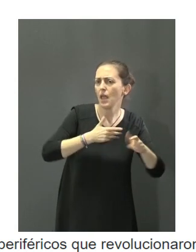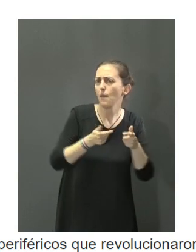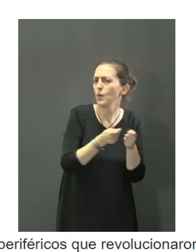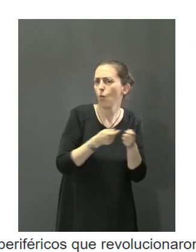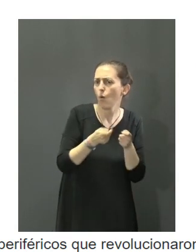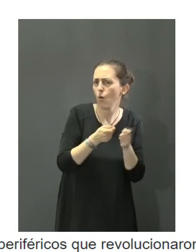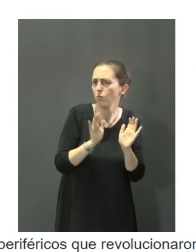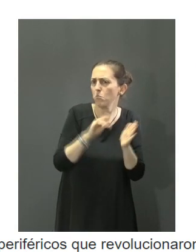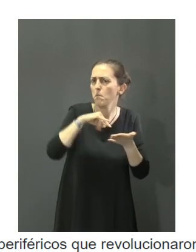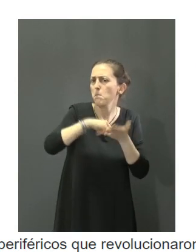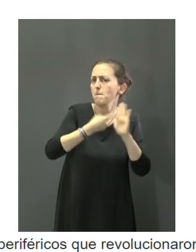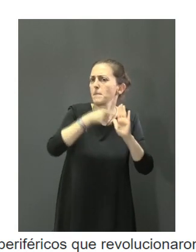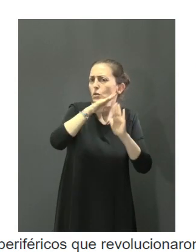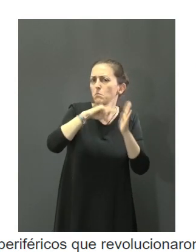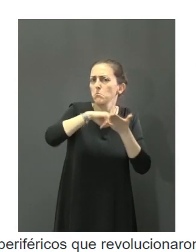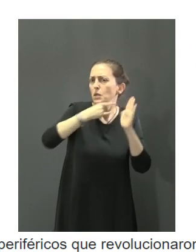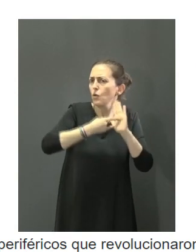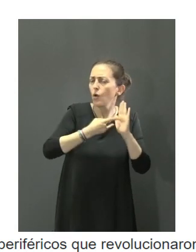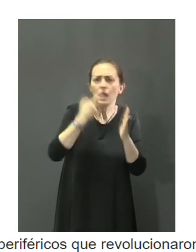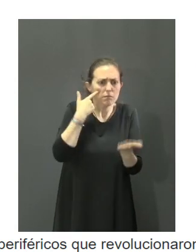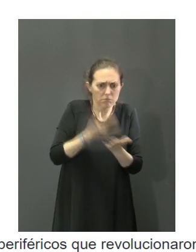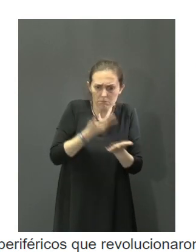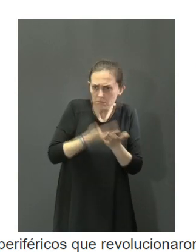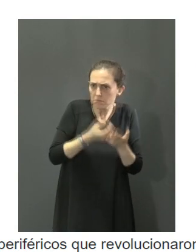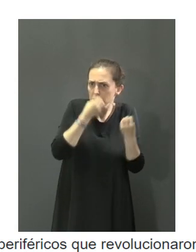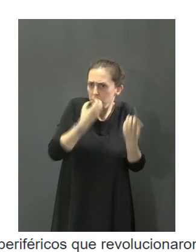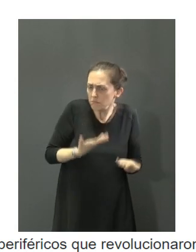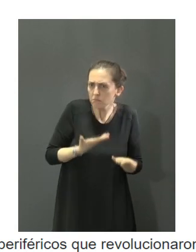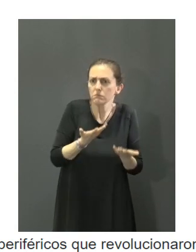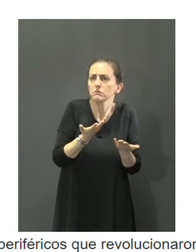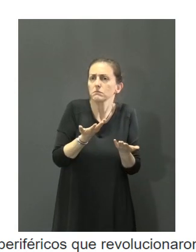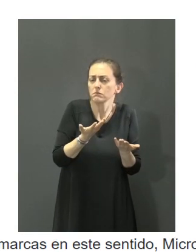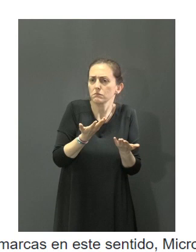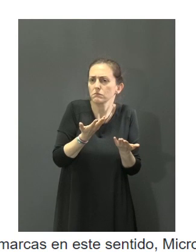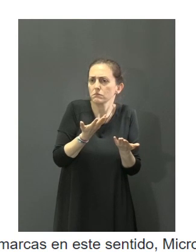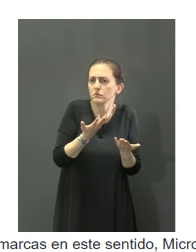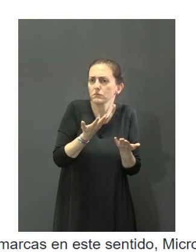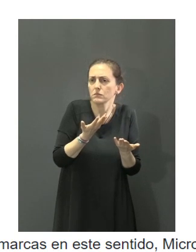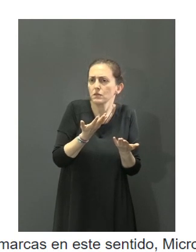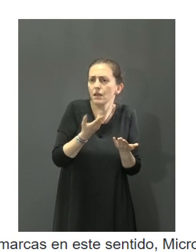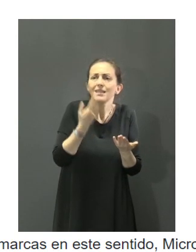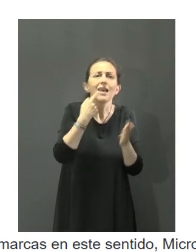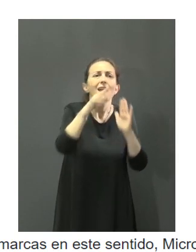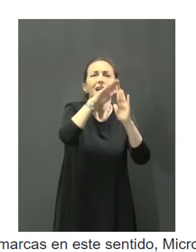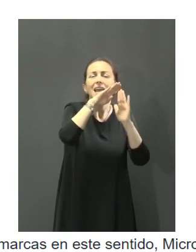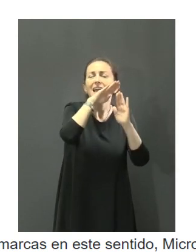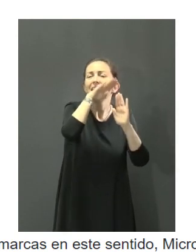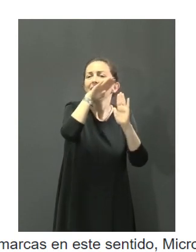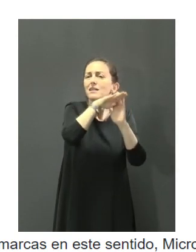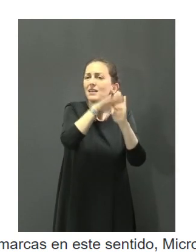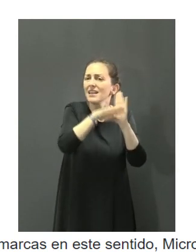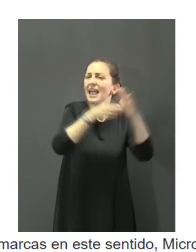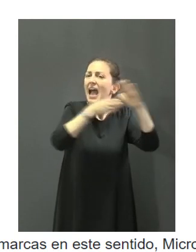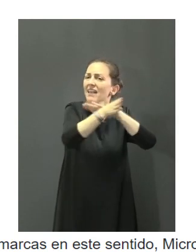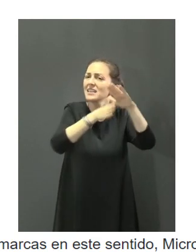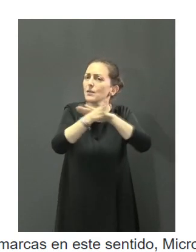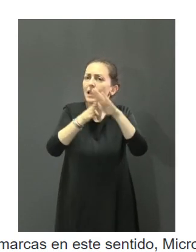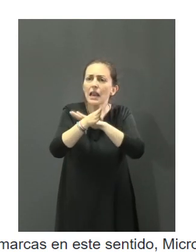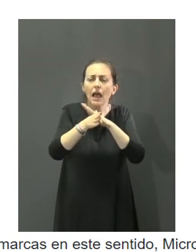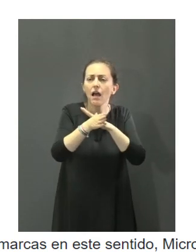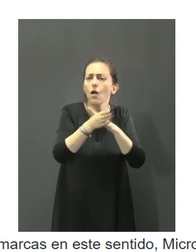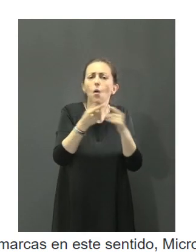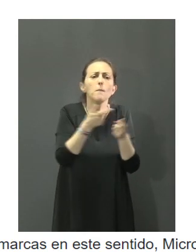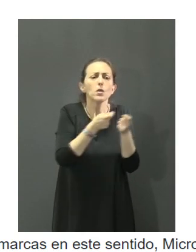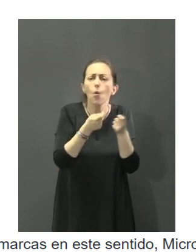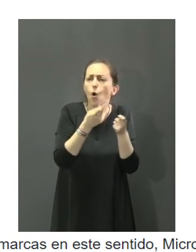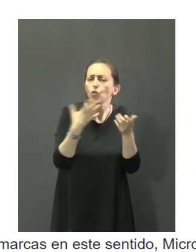una metodología completamente validada a través de diversos estándares de accesibilidad. Se evalúan todos los aspectos que componen